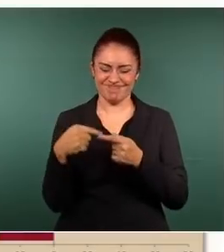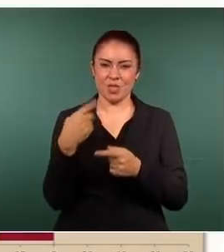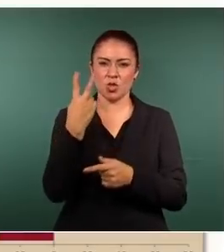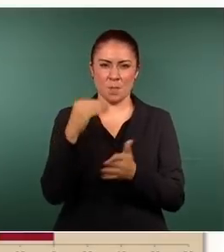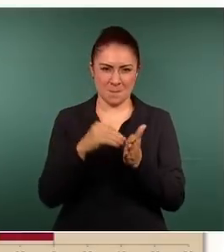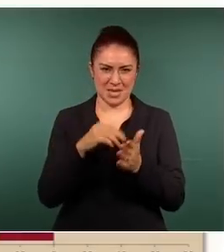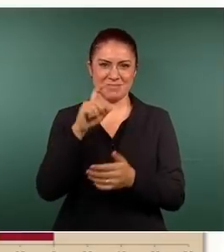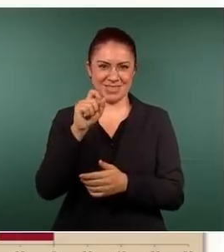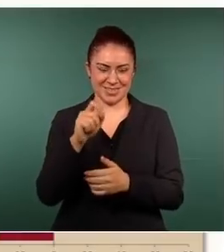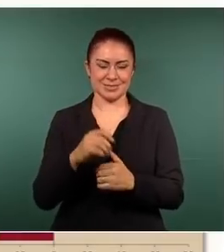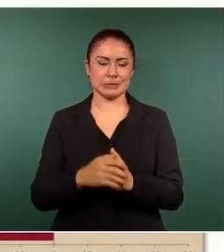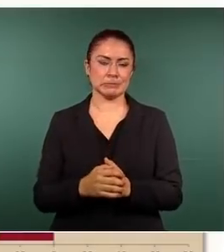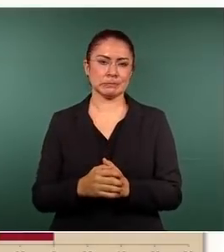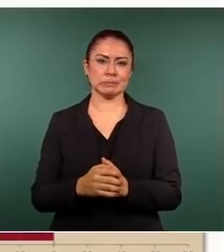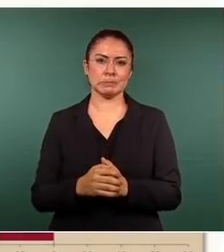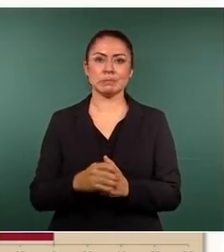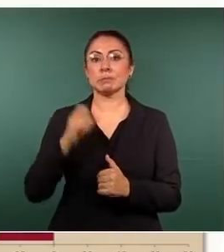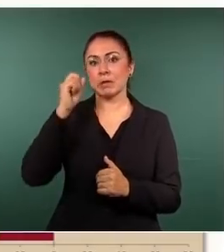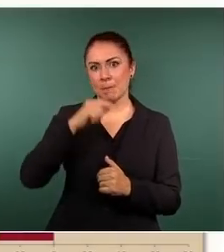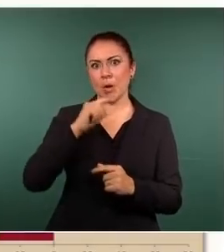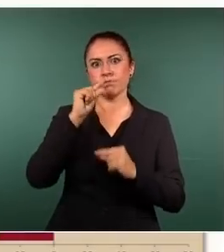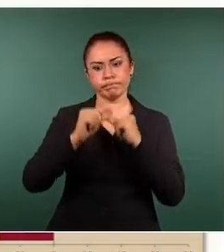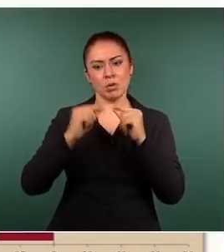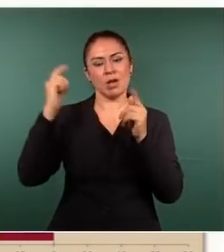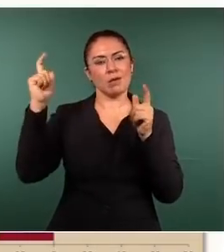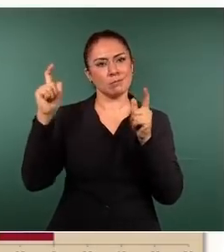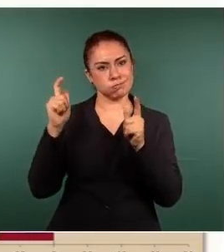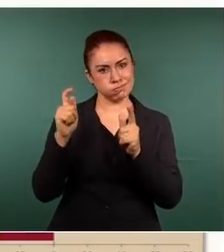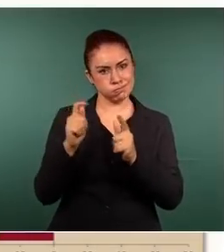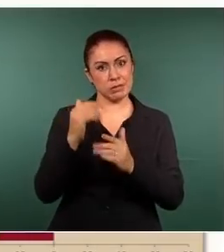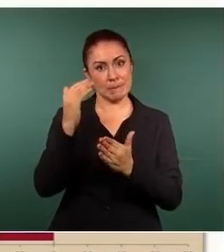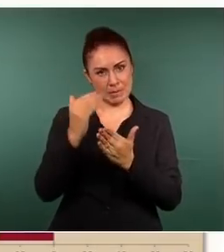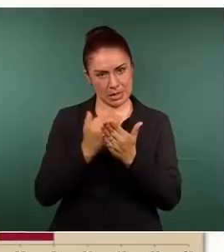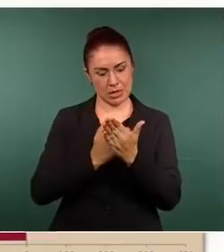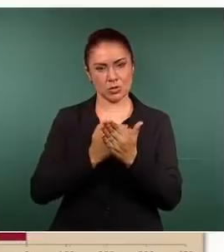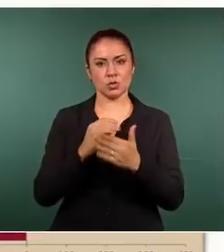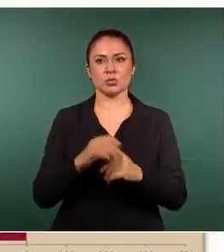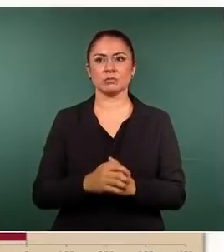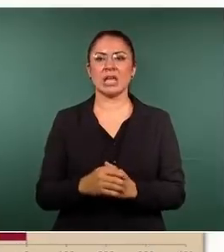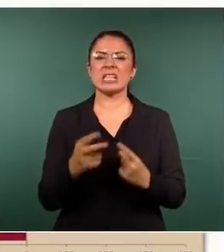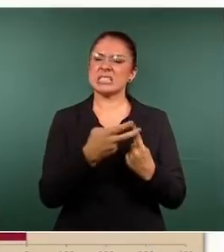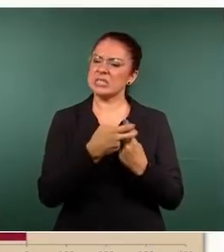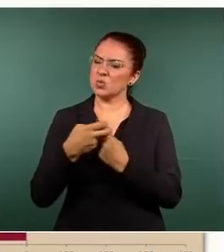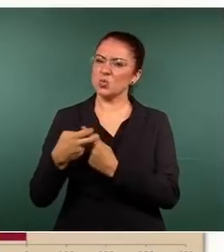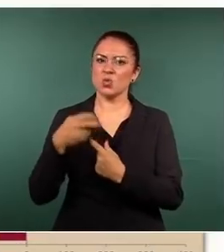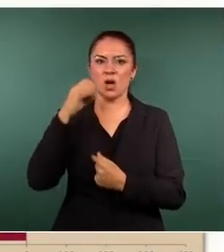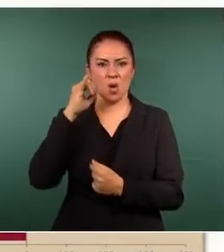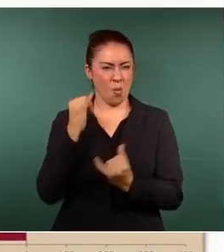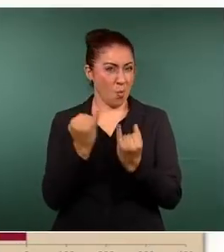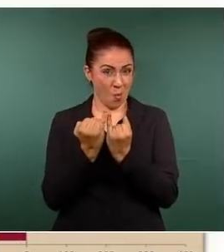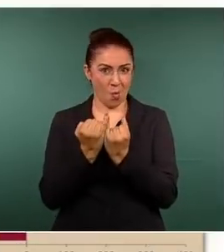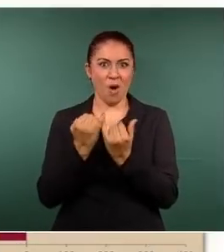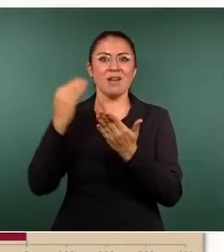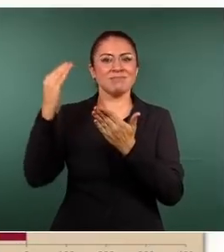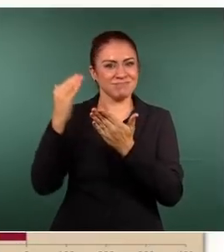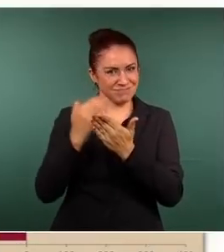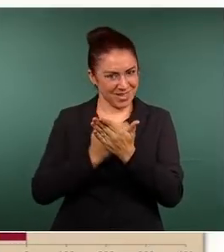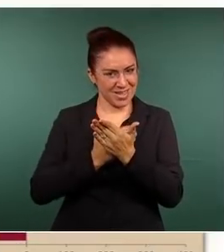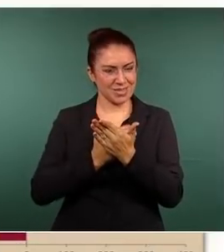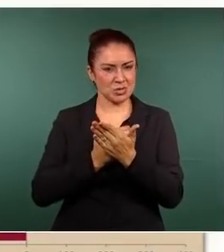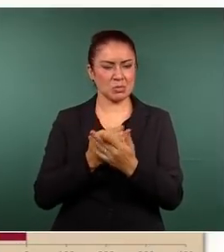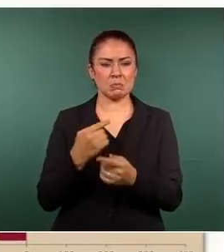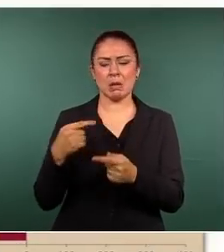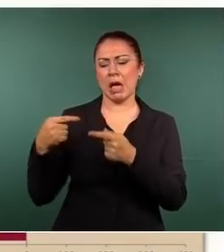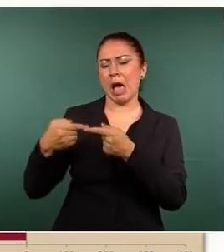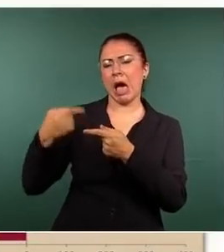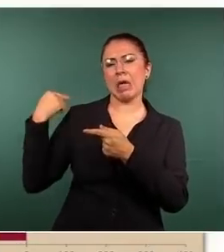también con una tendencia a la baja secuestros de igual manera una tendencia a la baja 3 en el